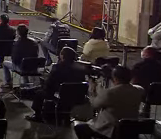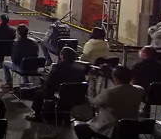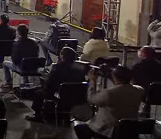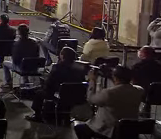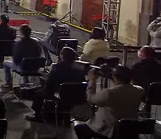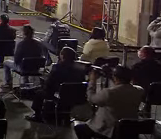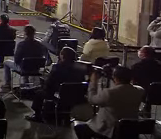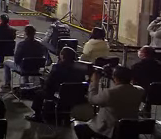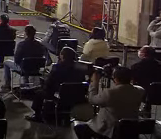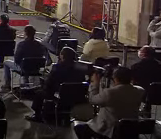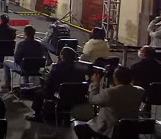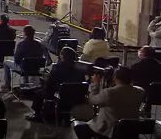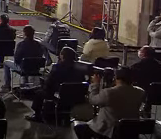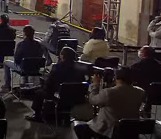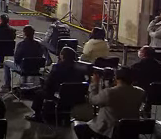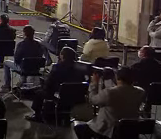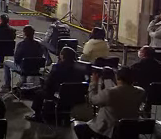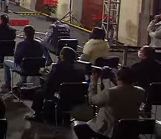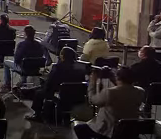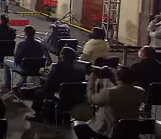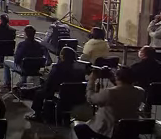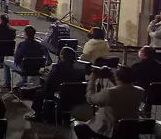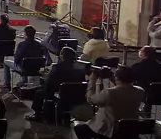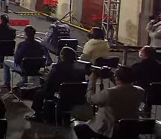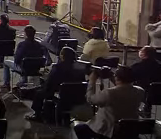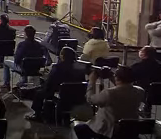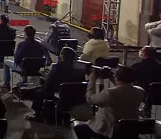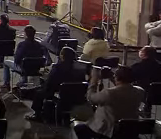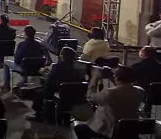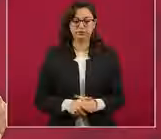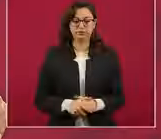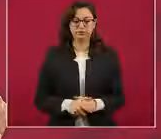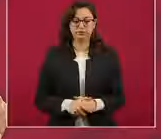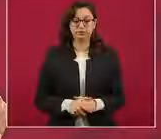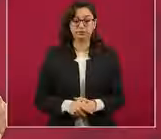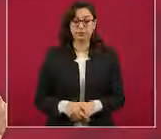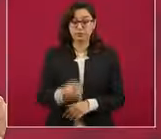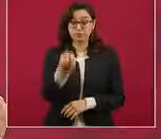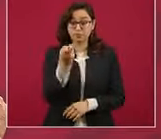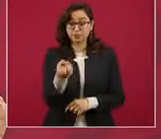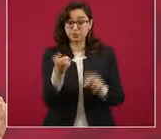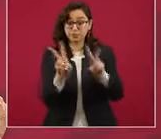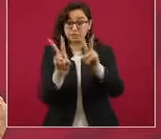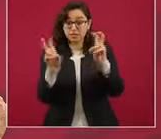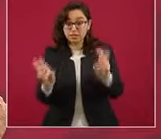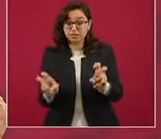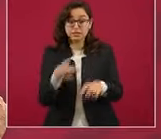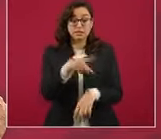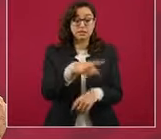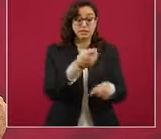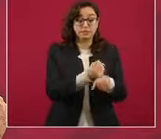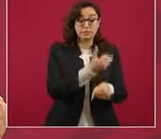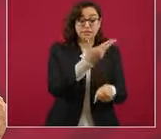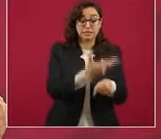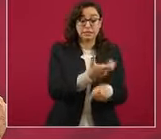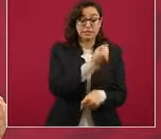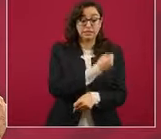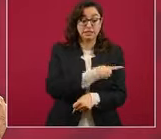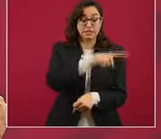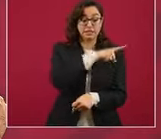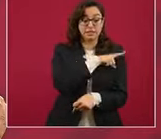decide la Secretaría de Salud y el gobierno de la ciudad. Tengo